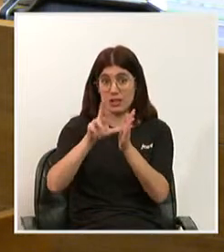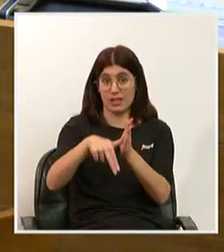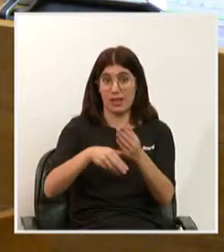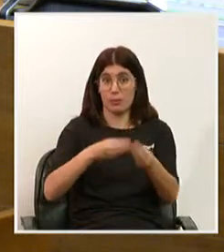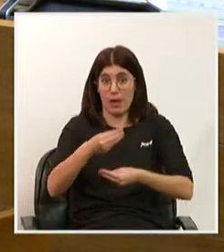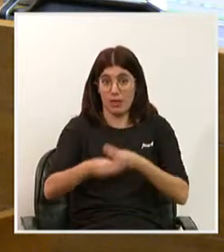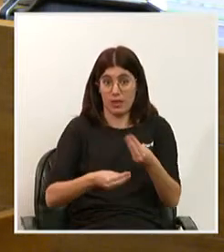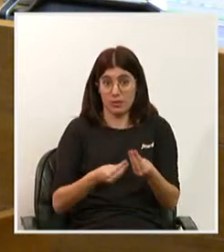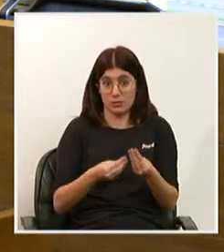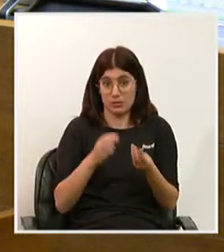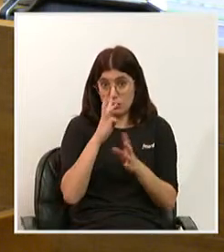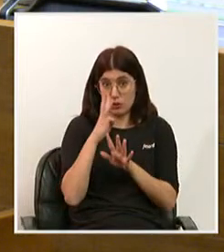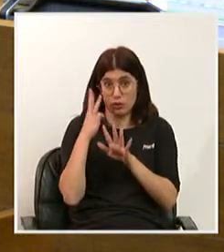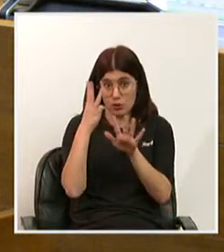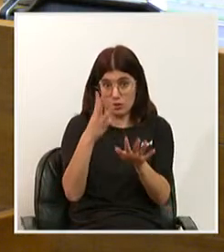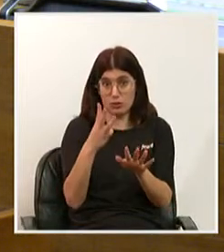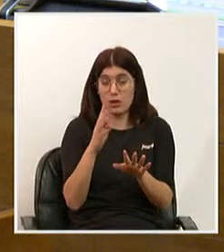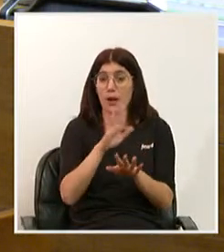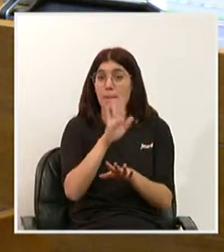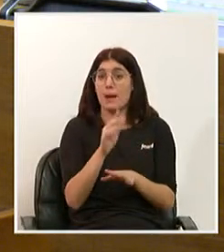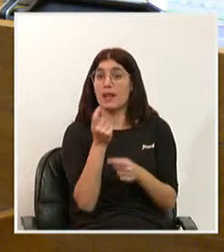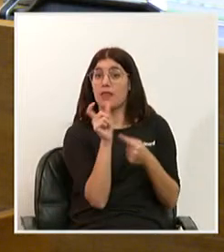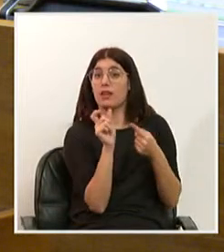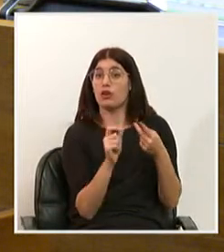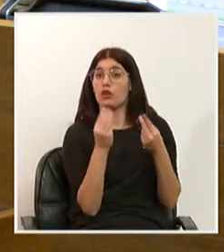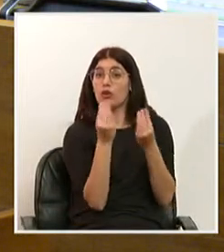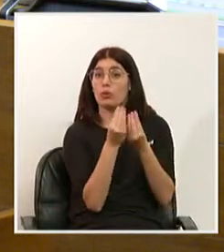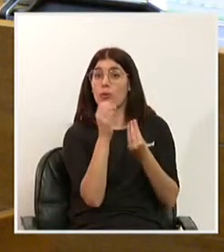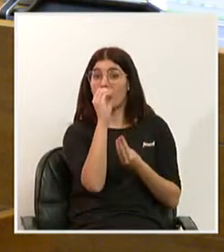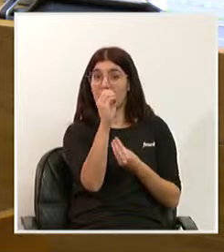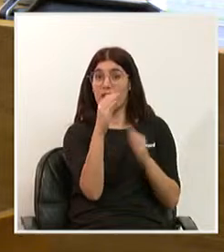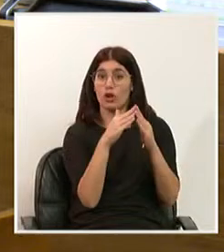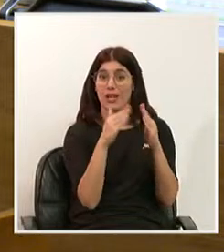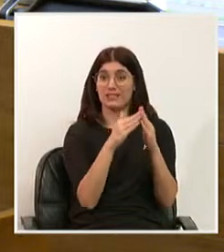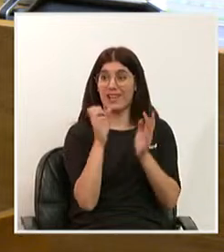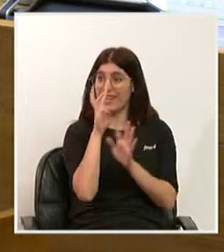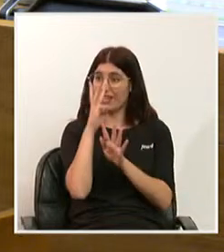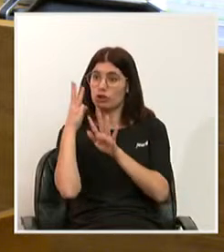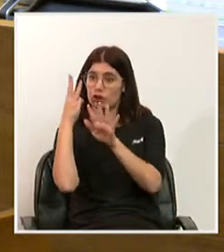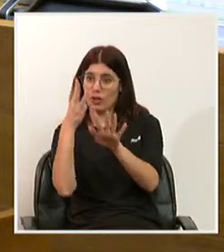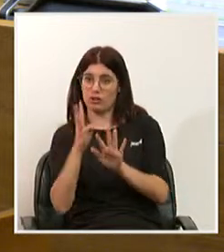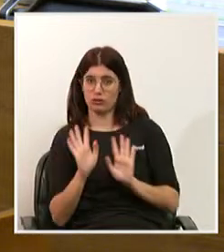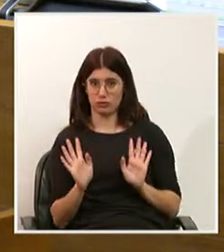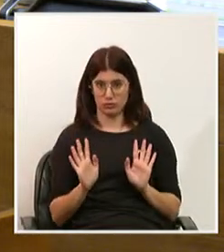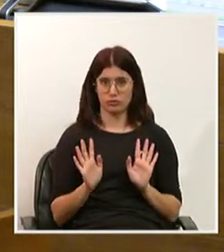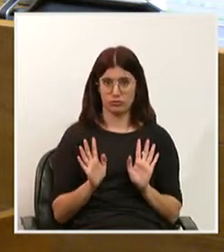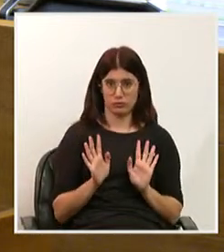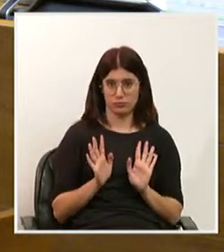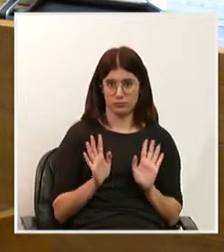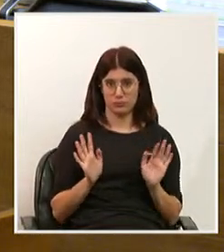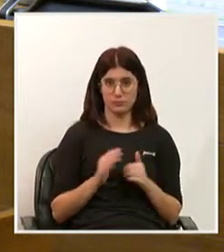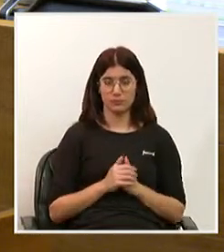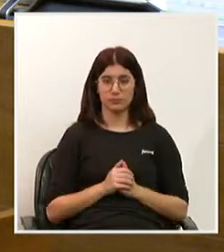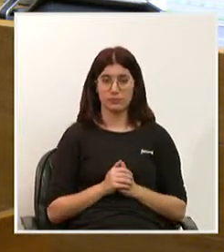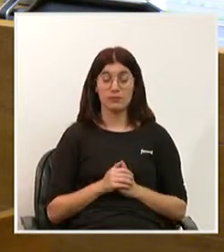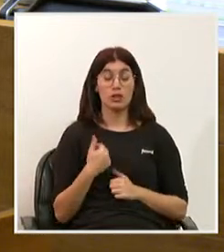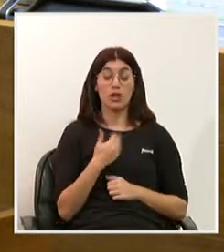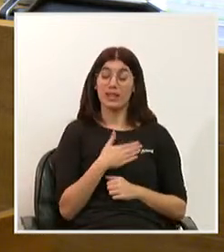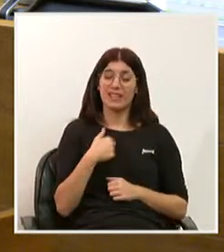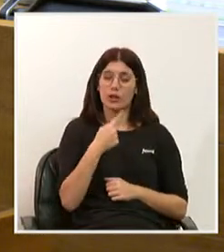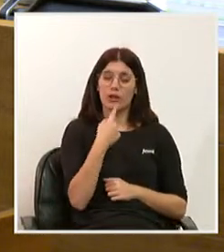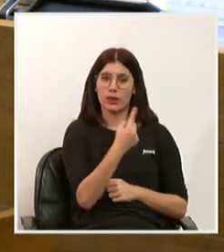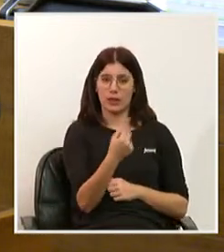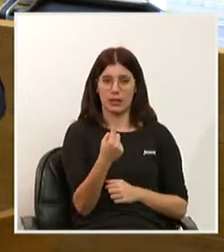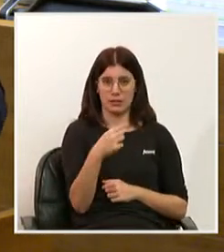está nada mal parece un juego de palabras pero no lo es cero viviendas y han tardado 8 años en hacerlo quiero decirles